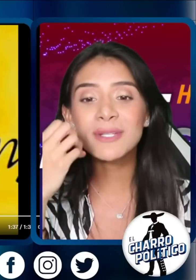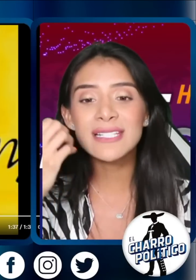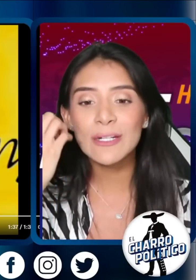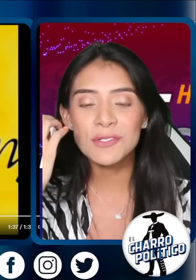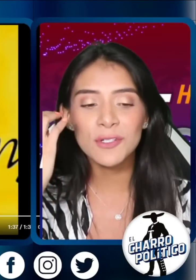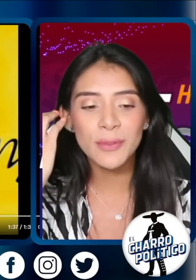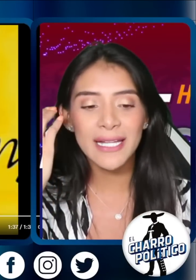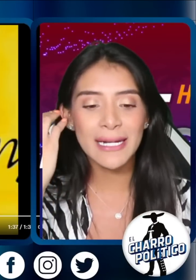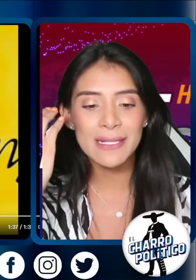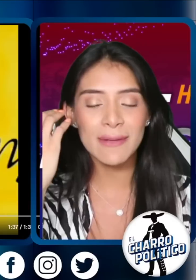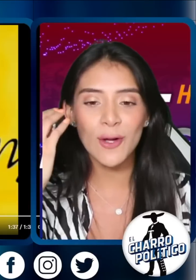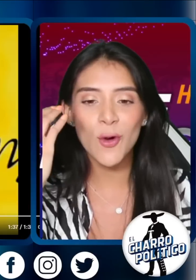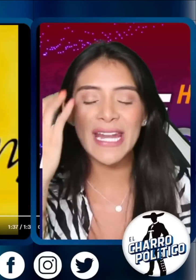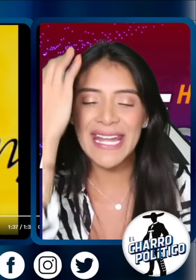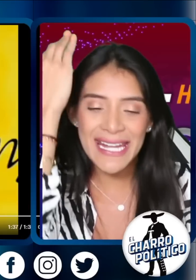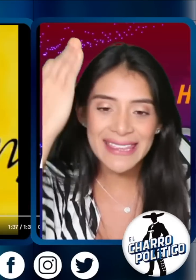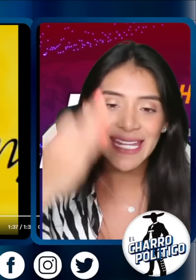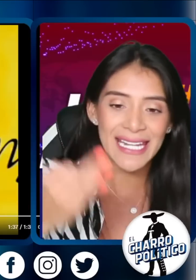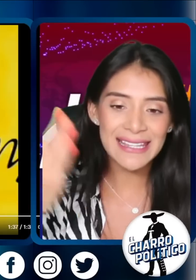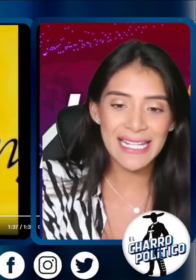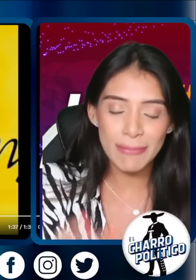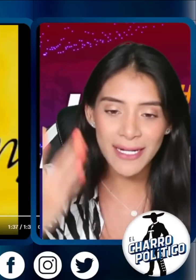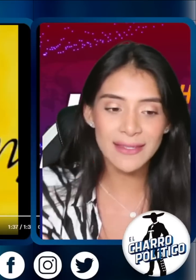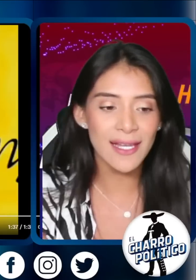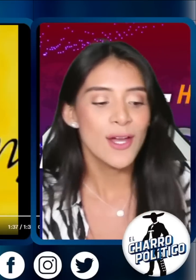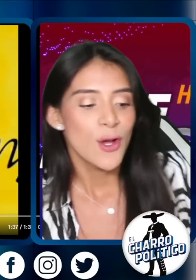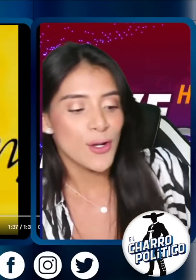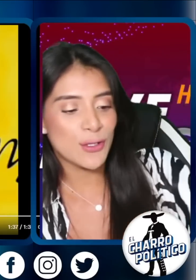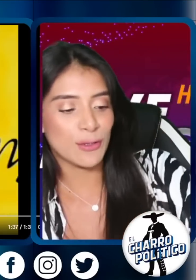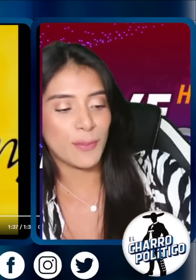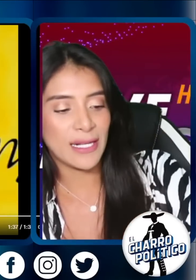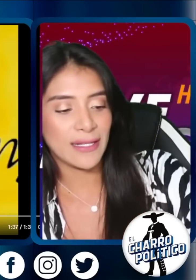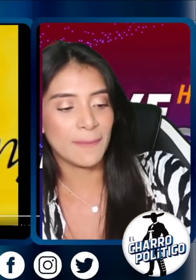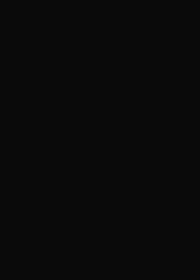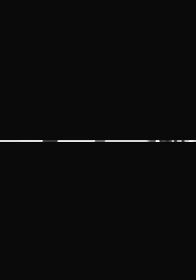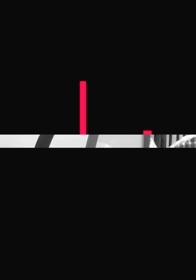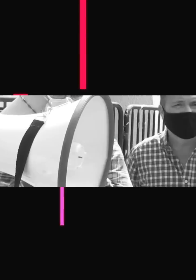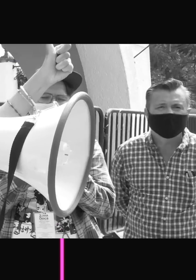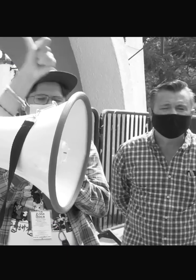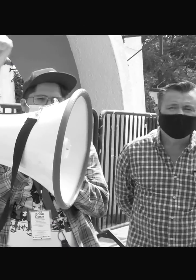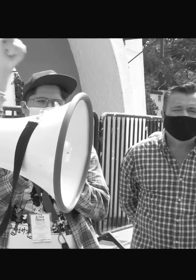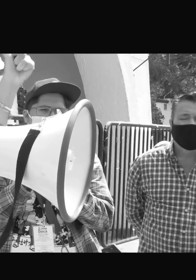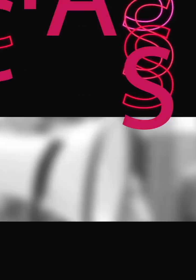cuando uno piensa que la oposición no puede caer más bajo, neta del planeta, nos sorprende.